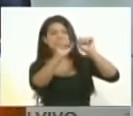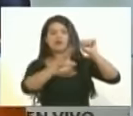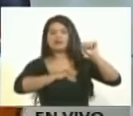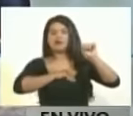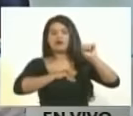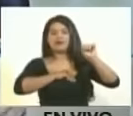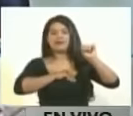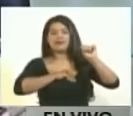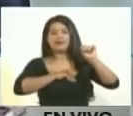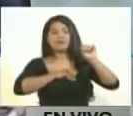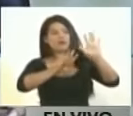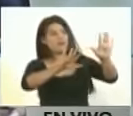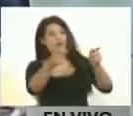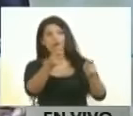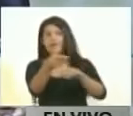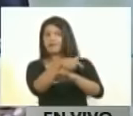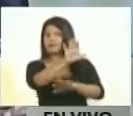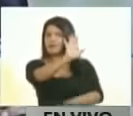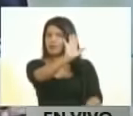Es lo que está detrás.